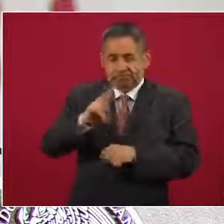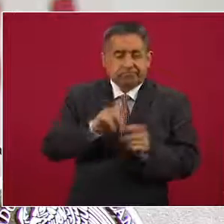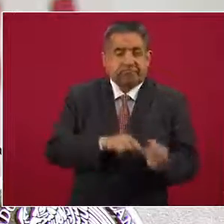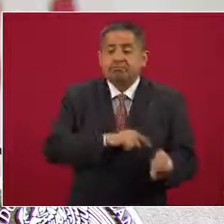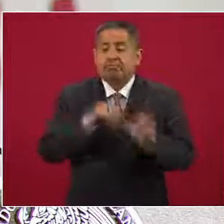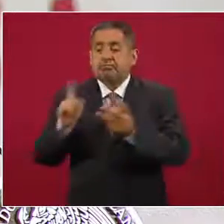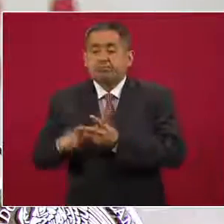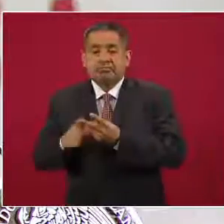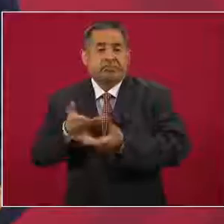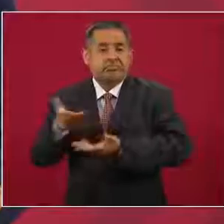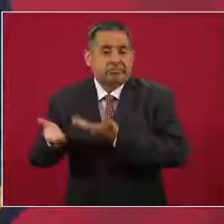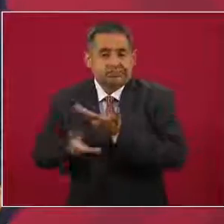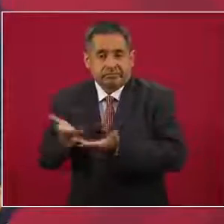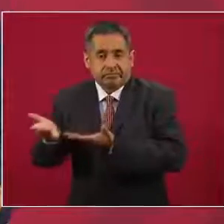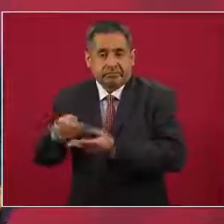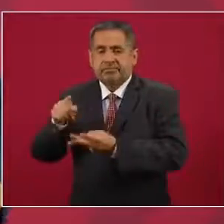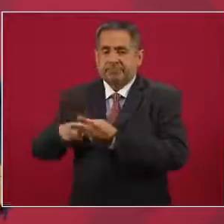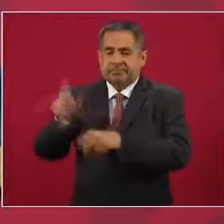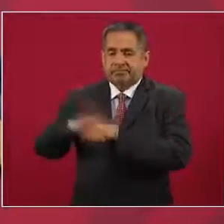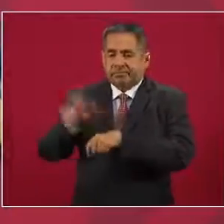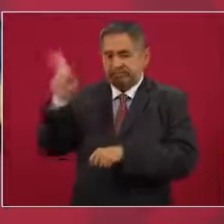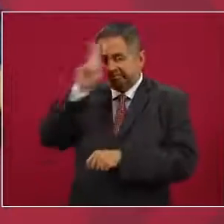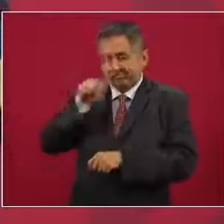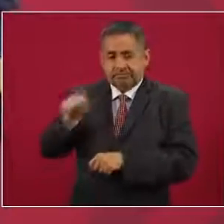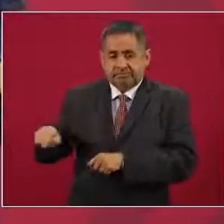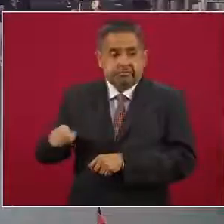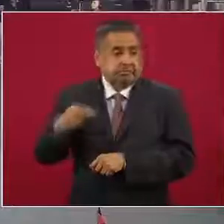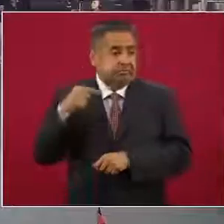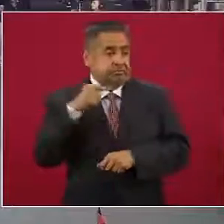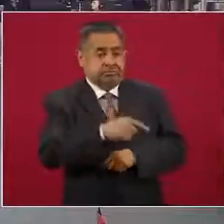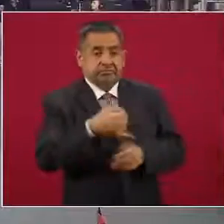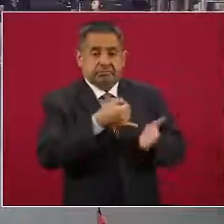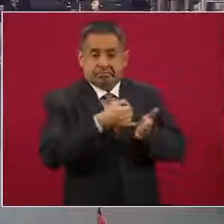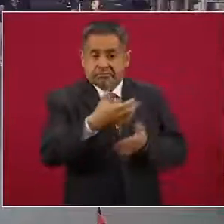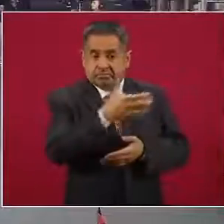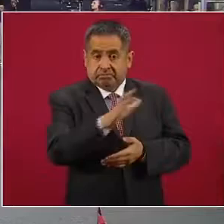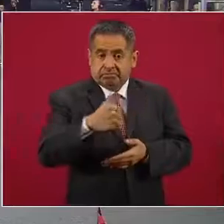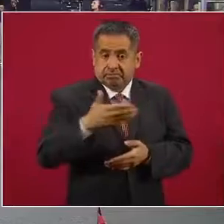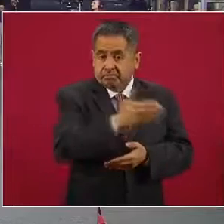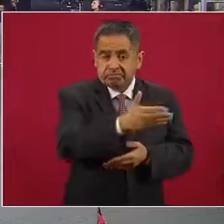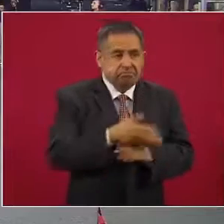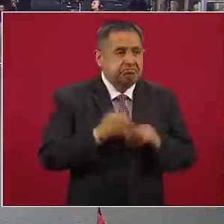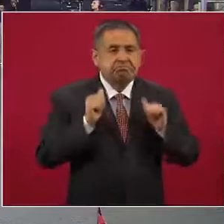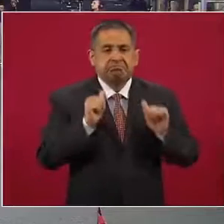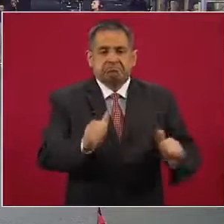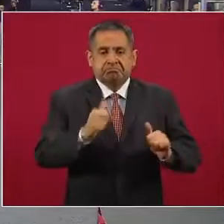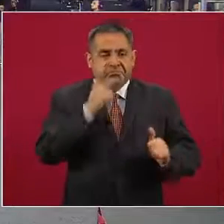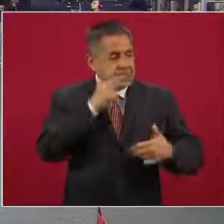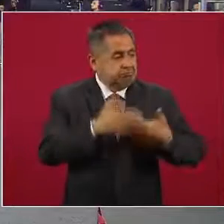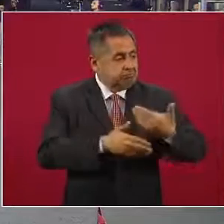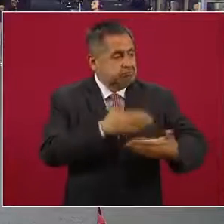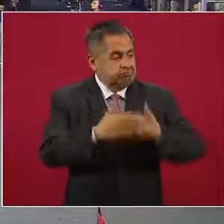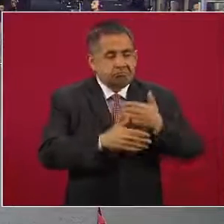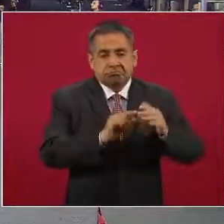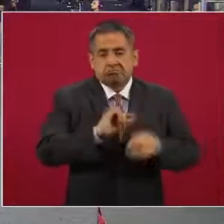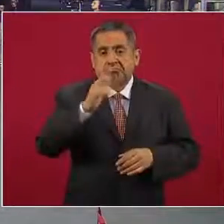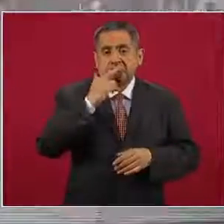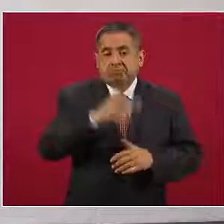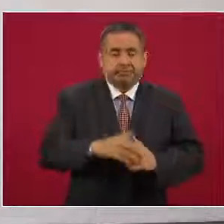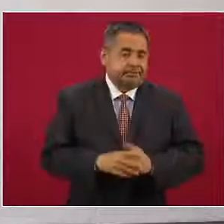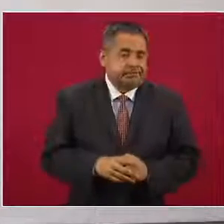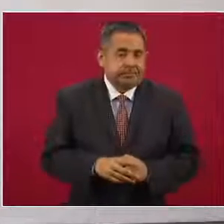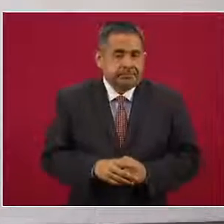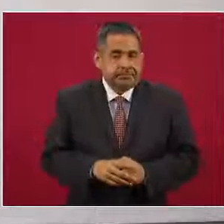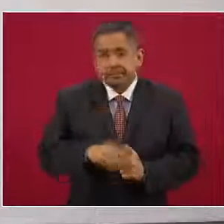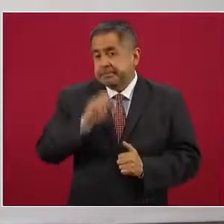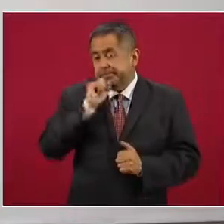sector terciario. Es algo que también debe considerarse. Y nos